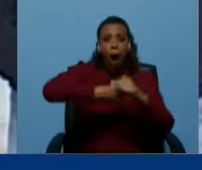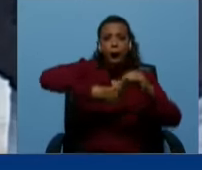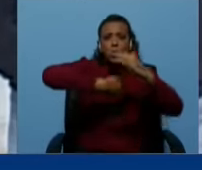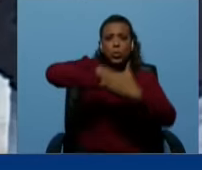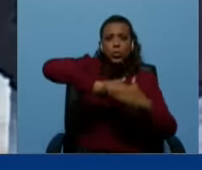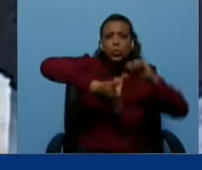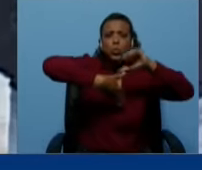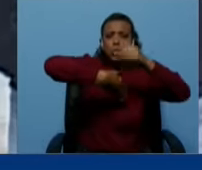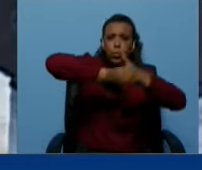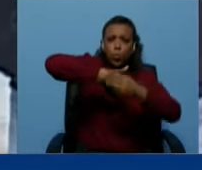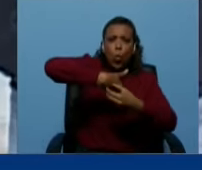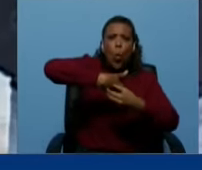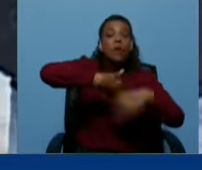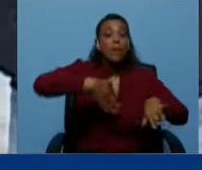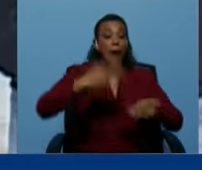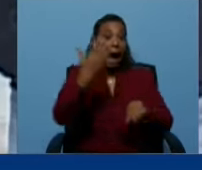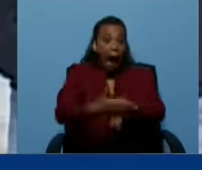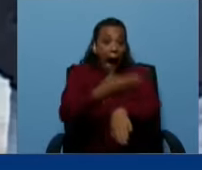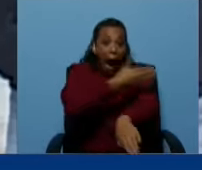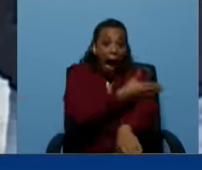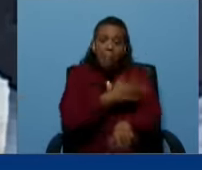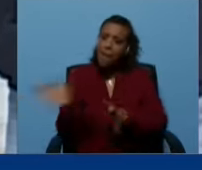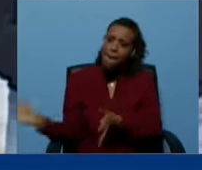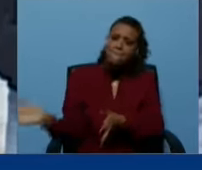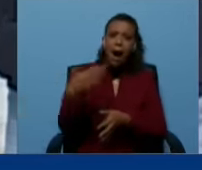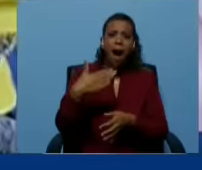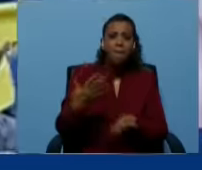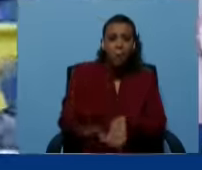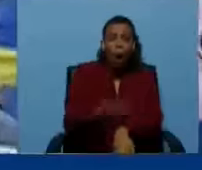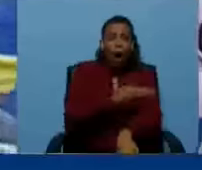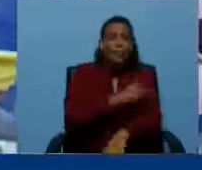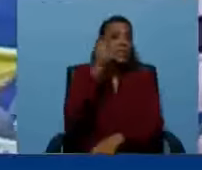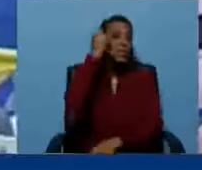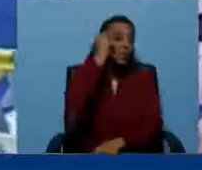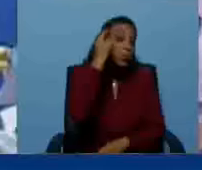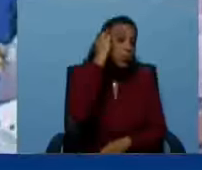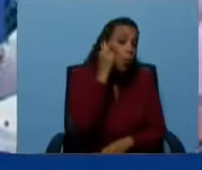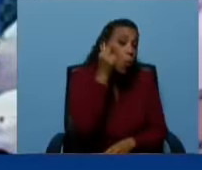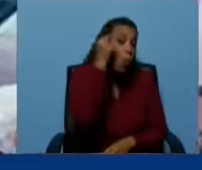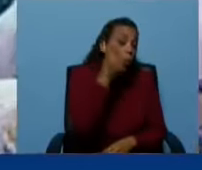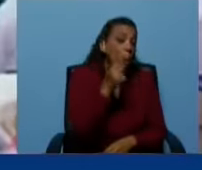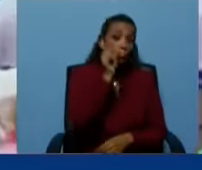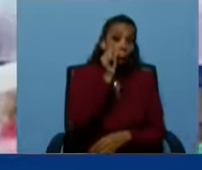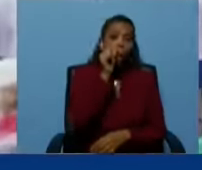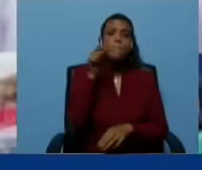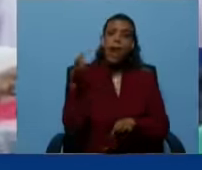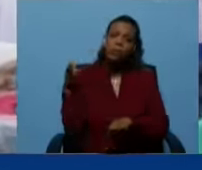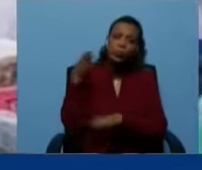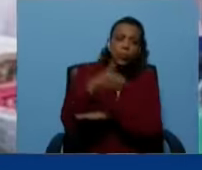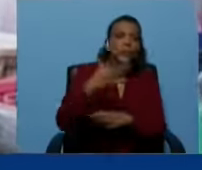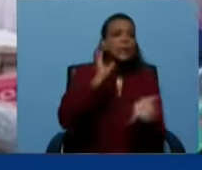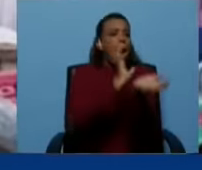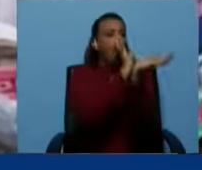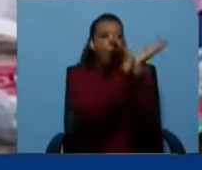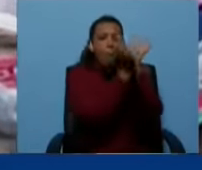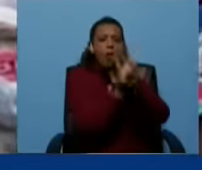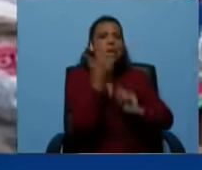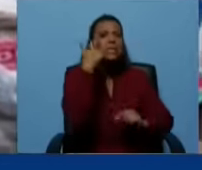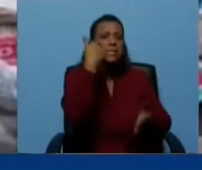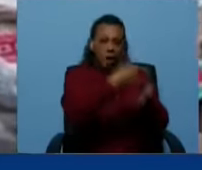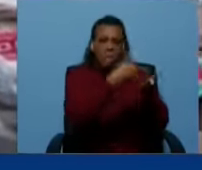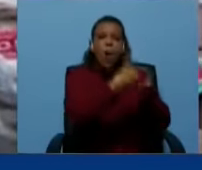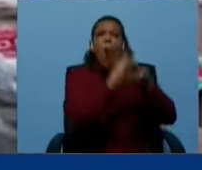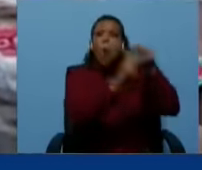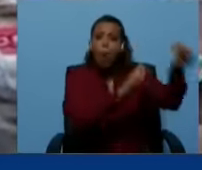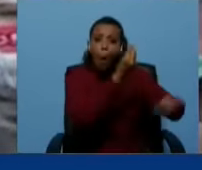ya había mandado a Sucre con las tropas y los pertrechos, porque tenía la visión geopolítica